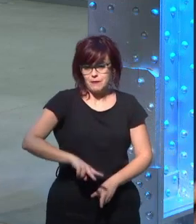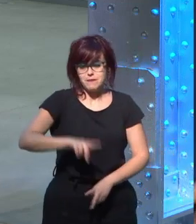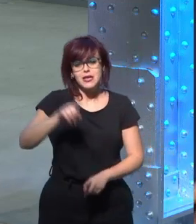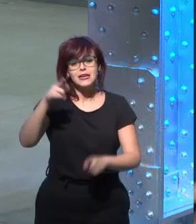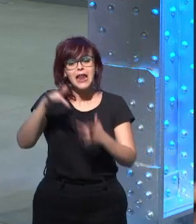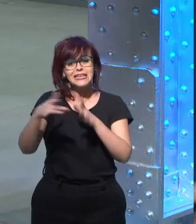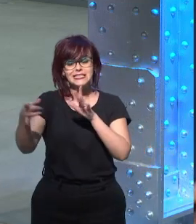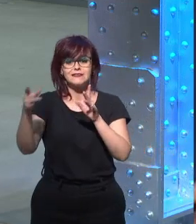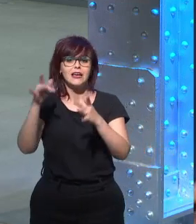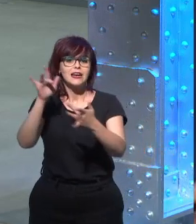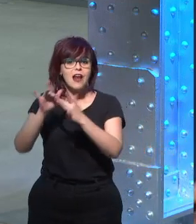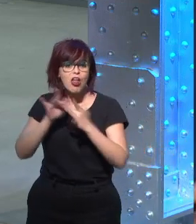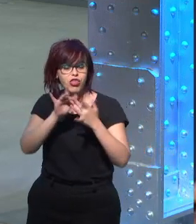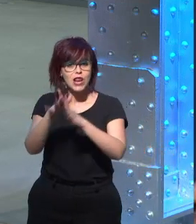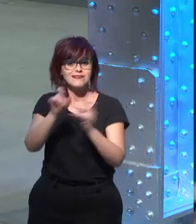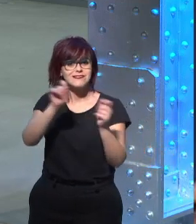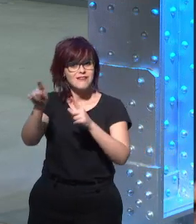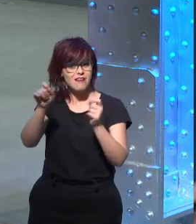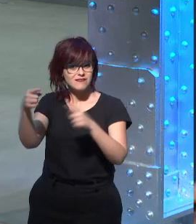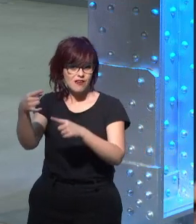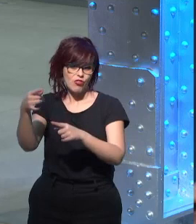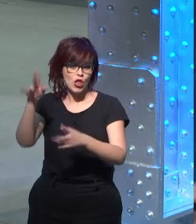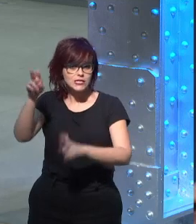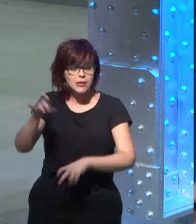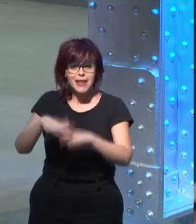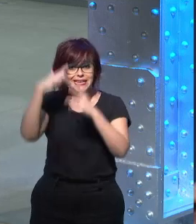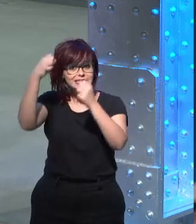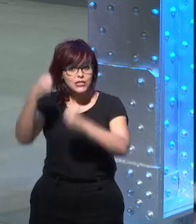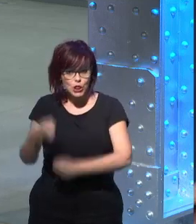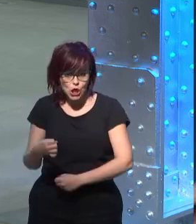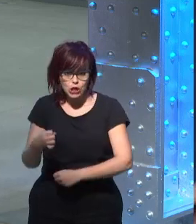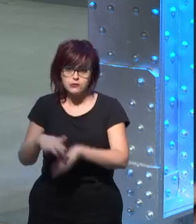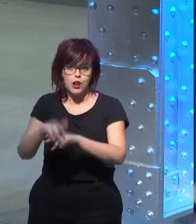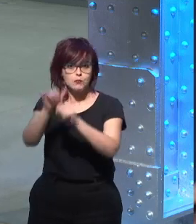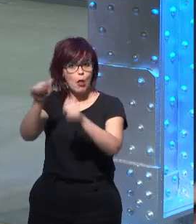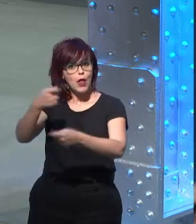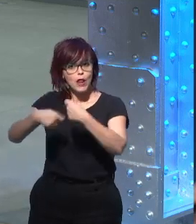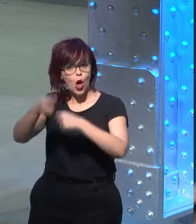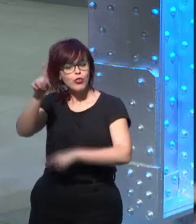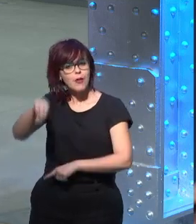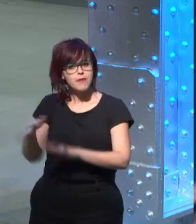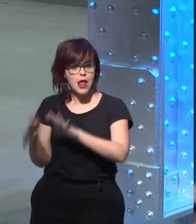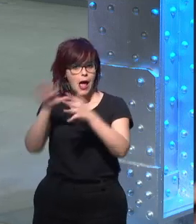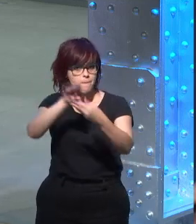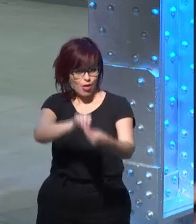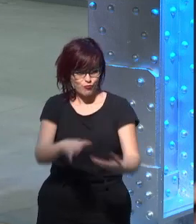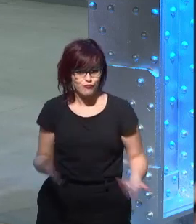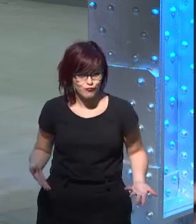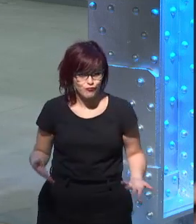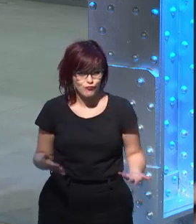y transacciones y por las disposiciones en los modelos de negocio. Nos ha aclarado que